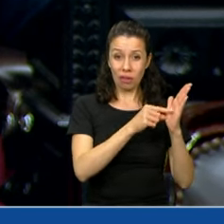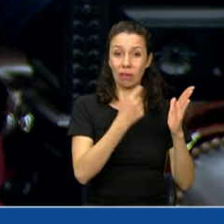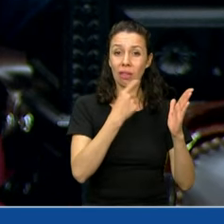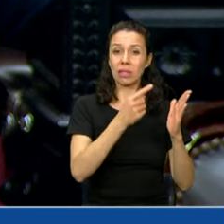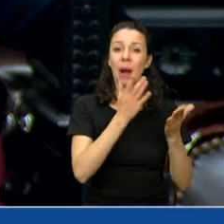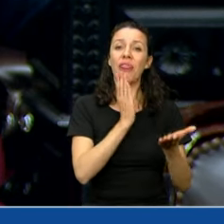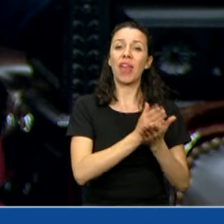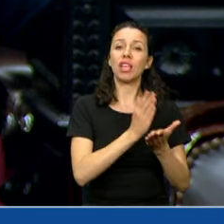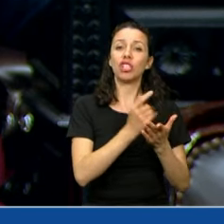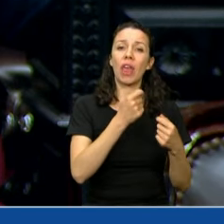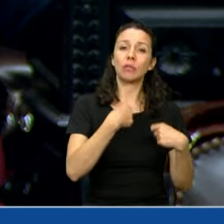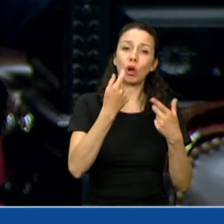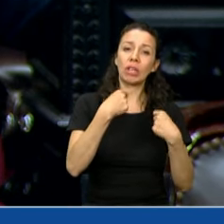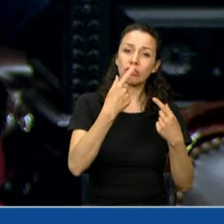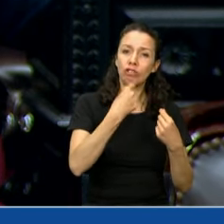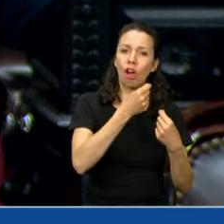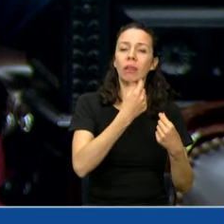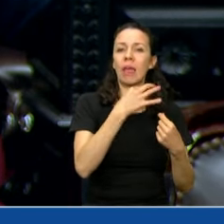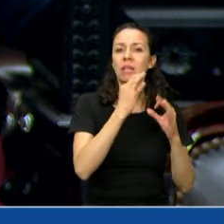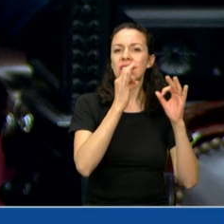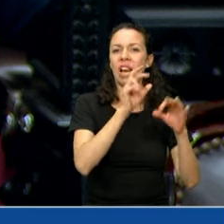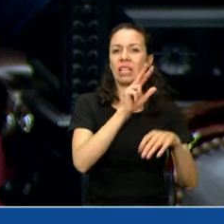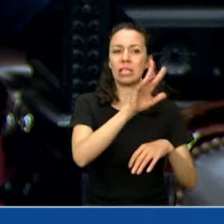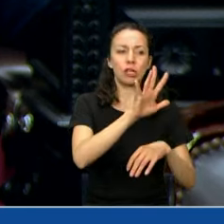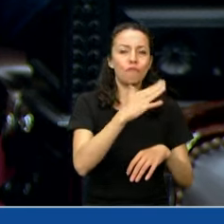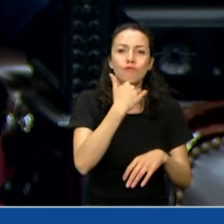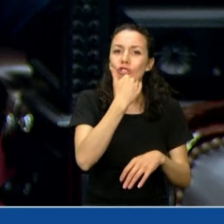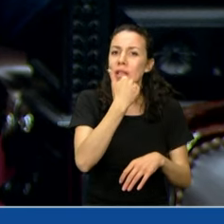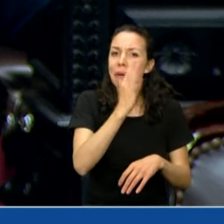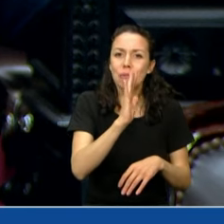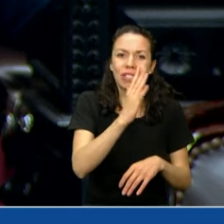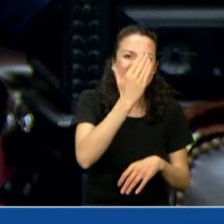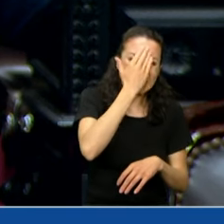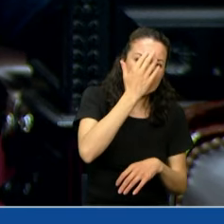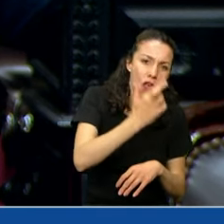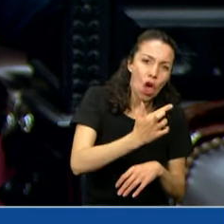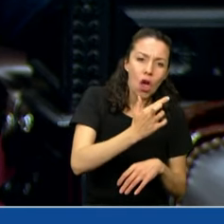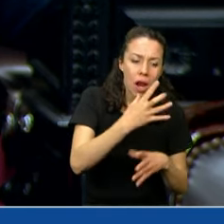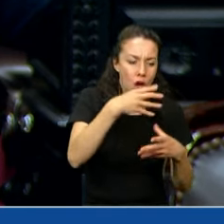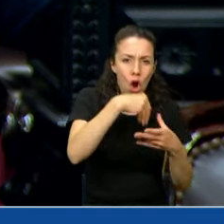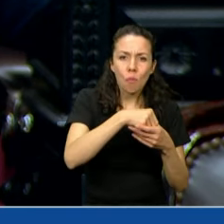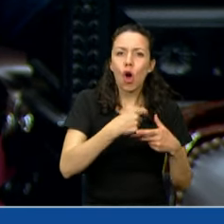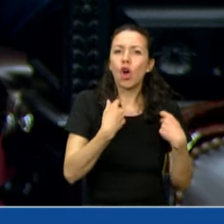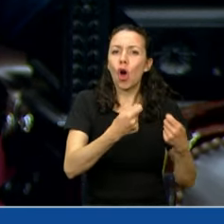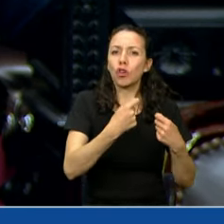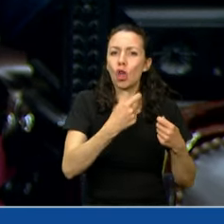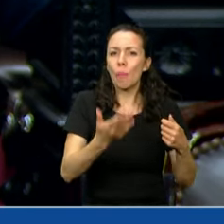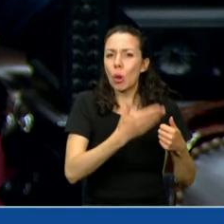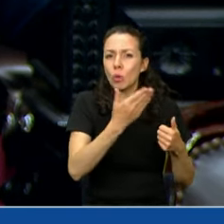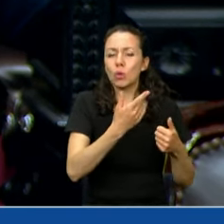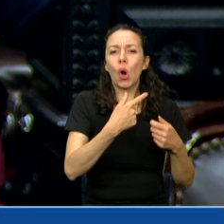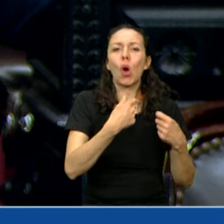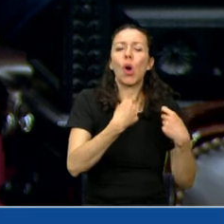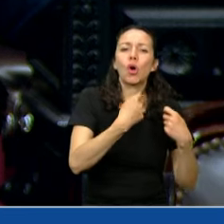de exportación no sabemos cómo se conforman esos 15 no sabemos costo de producción costo de operación costo de